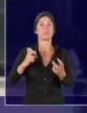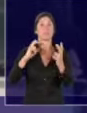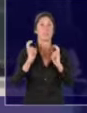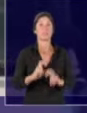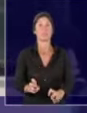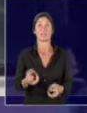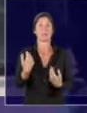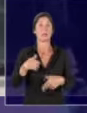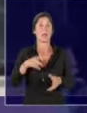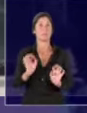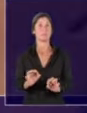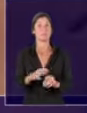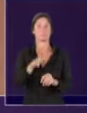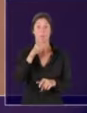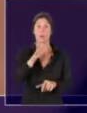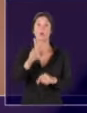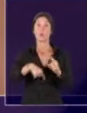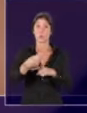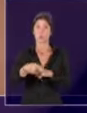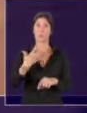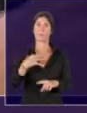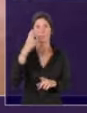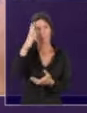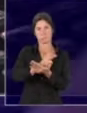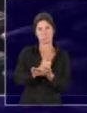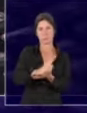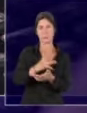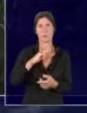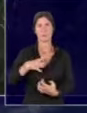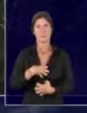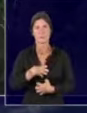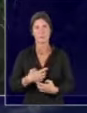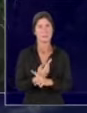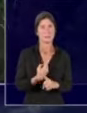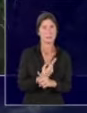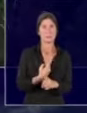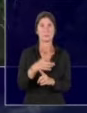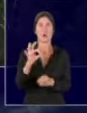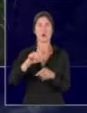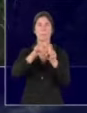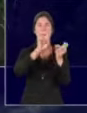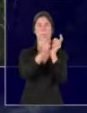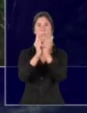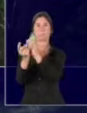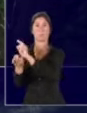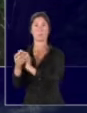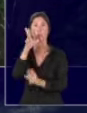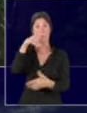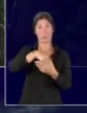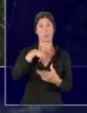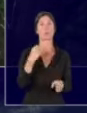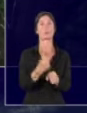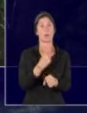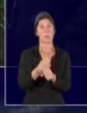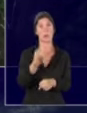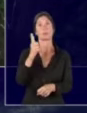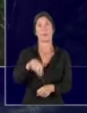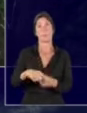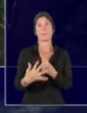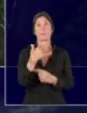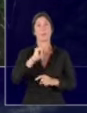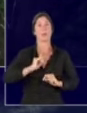consecuencias pueden ser insomnio, estar nervioso o cambiar constantemente de empresa. En los trabajos también manejamos emociones y nadie nos enseña